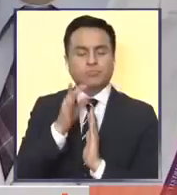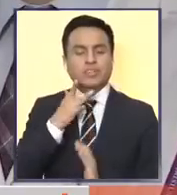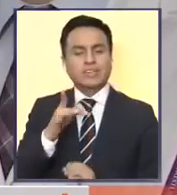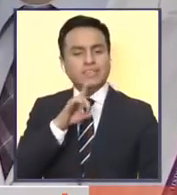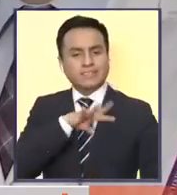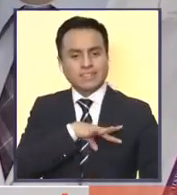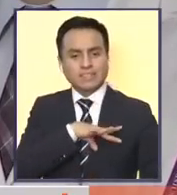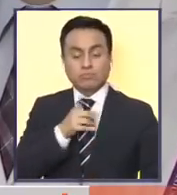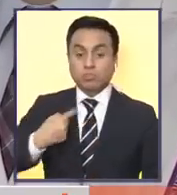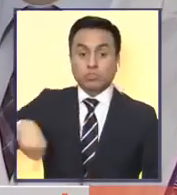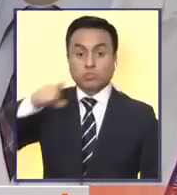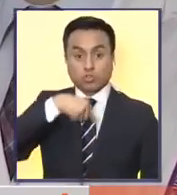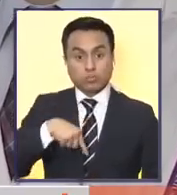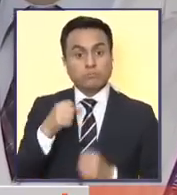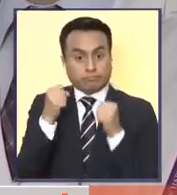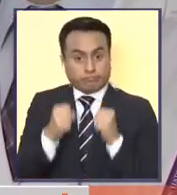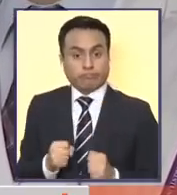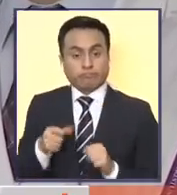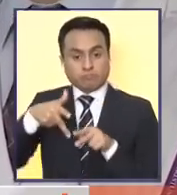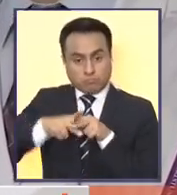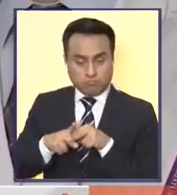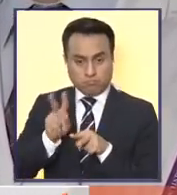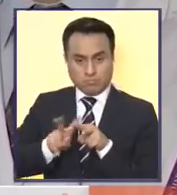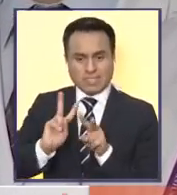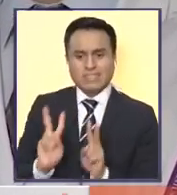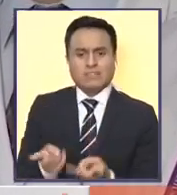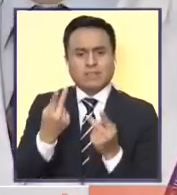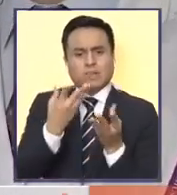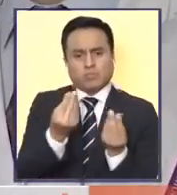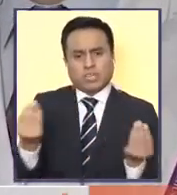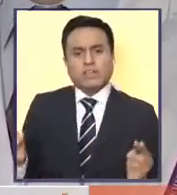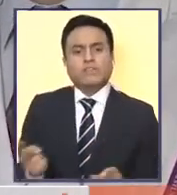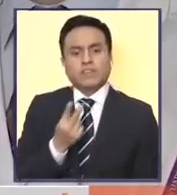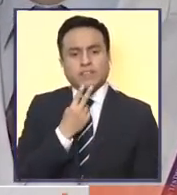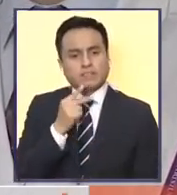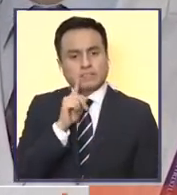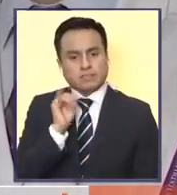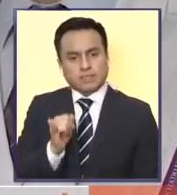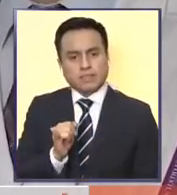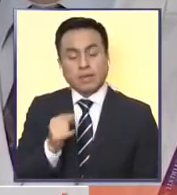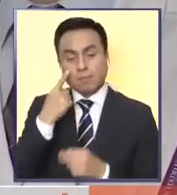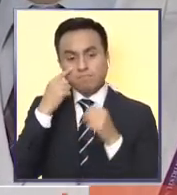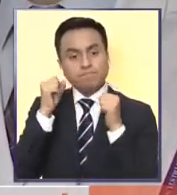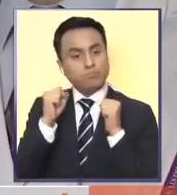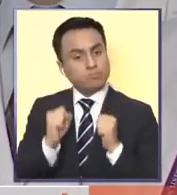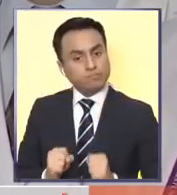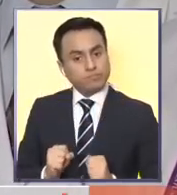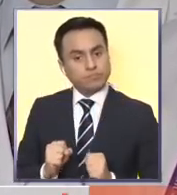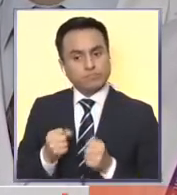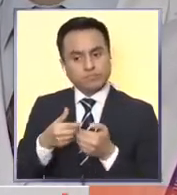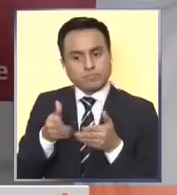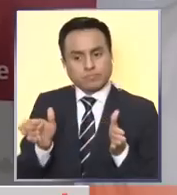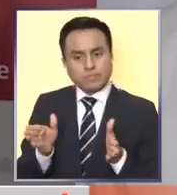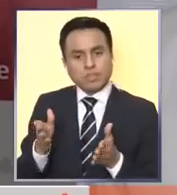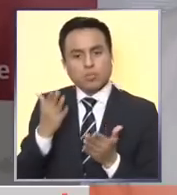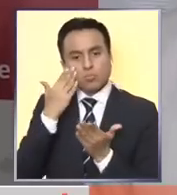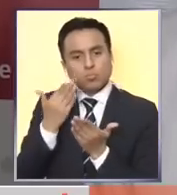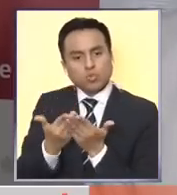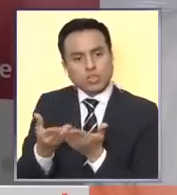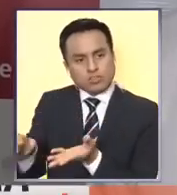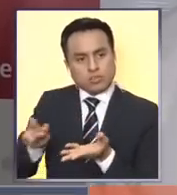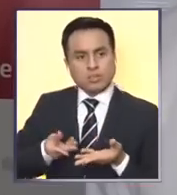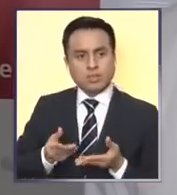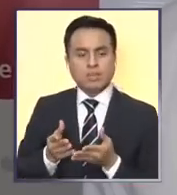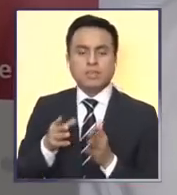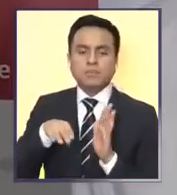nosotros tenemos las capacidades técnicas de salvar muchas vidas y eso es posible si ampliamos la donación es ni